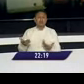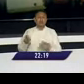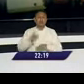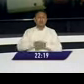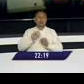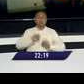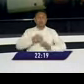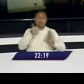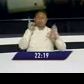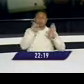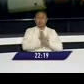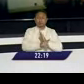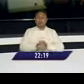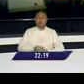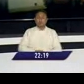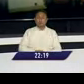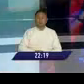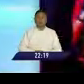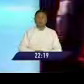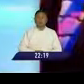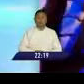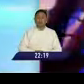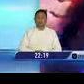gracias a denuncias ciudadanas.